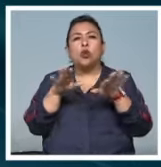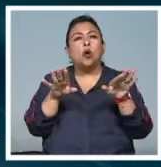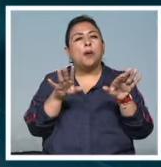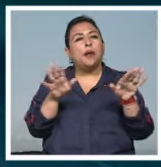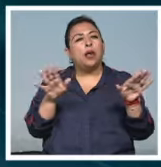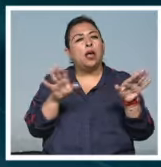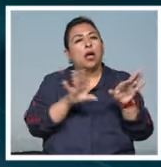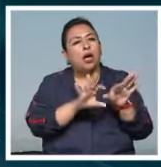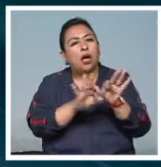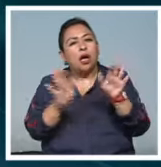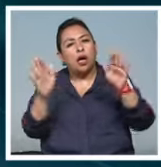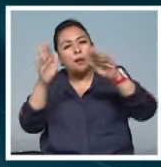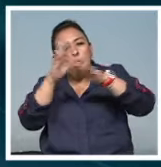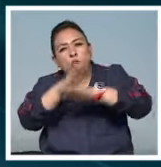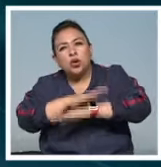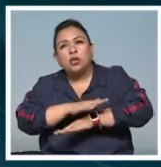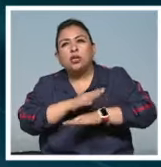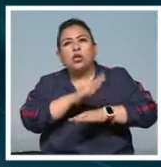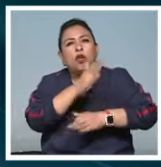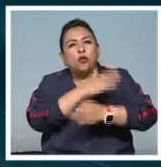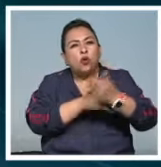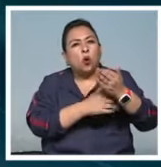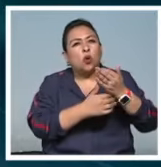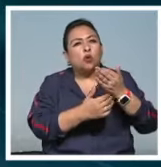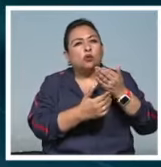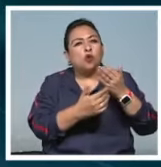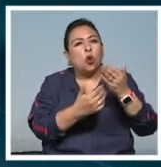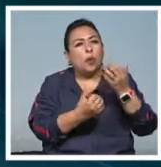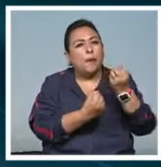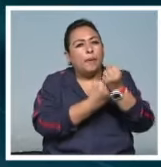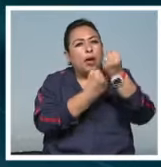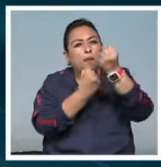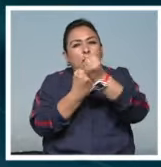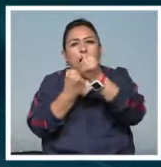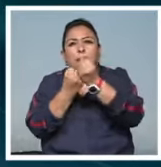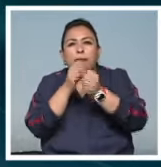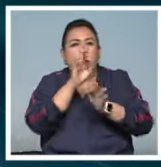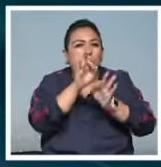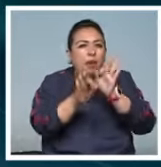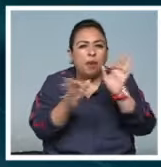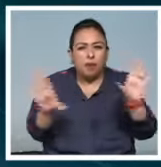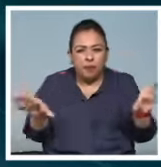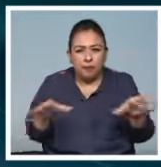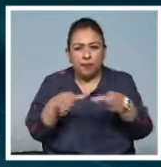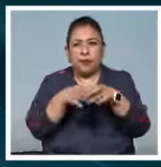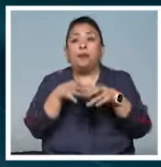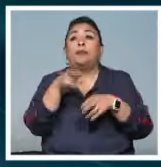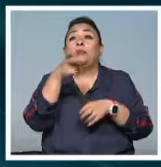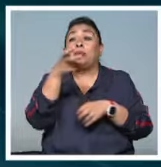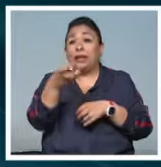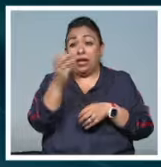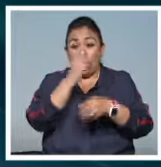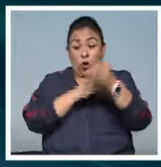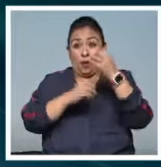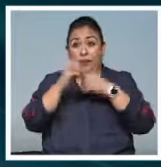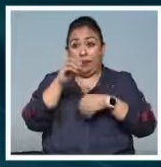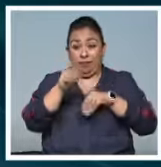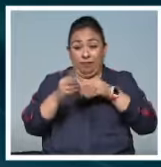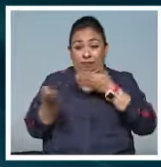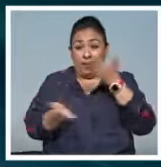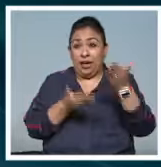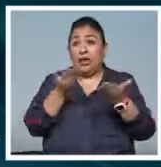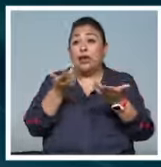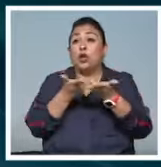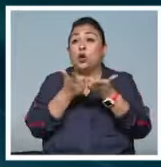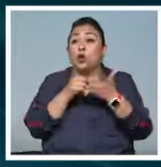armonía, que hablan de sostén entre todos, de procuración en comunidad. Esta pieza, con la cual la compañía